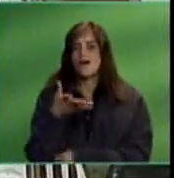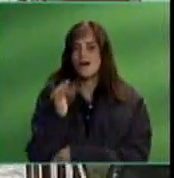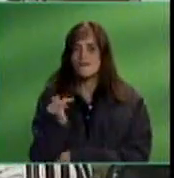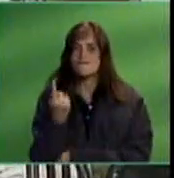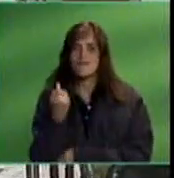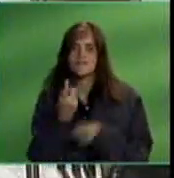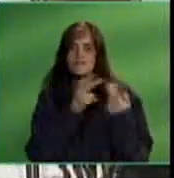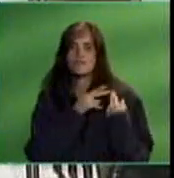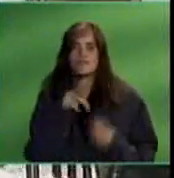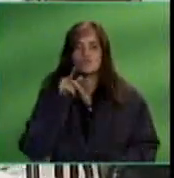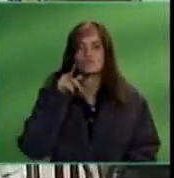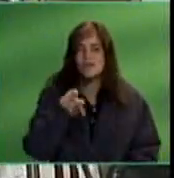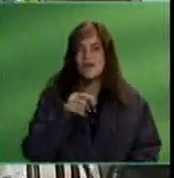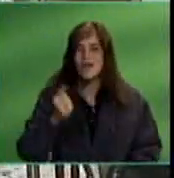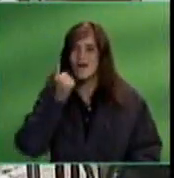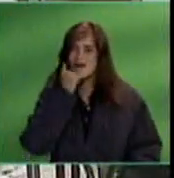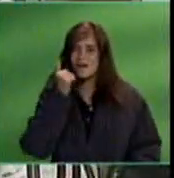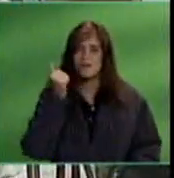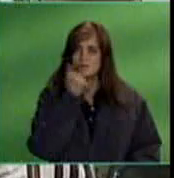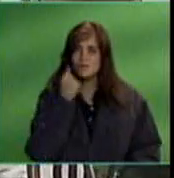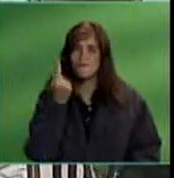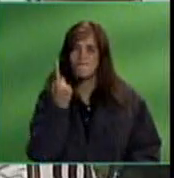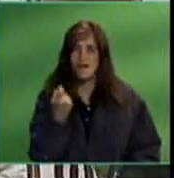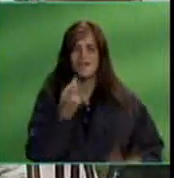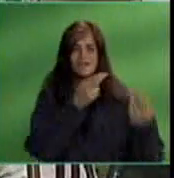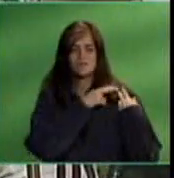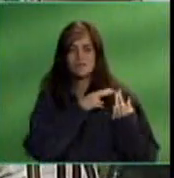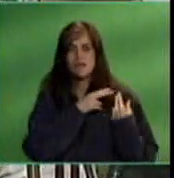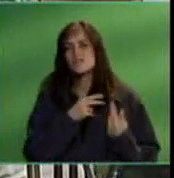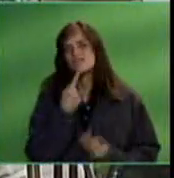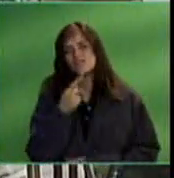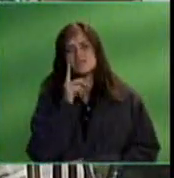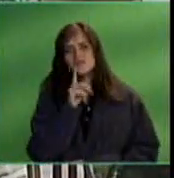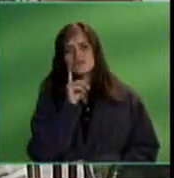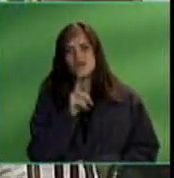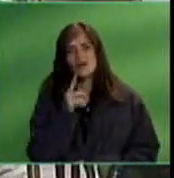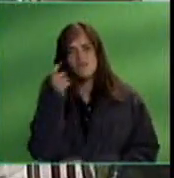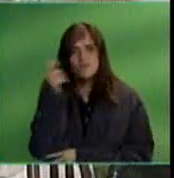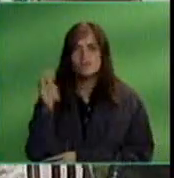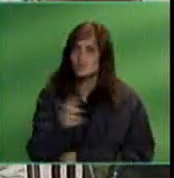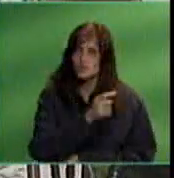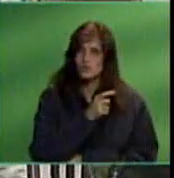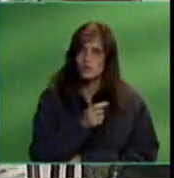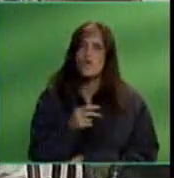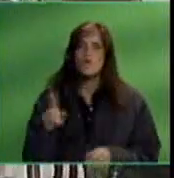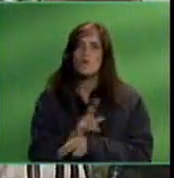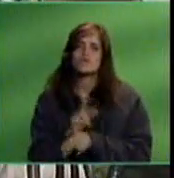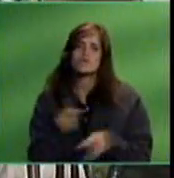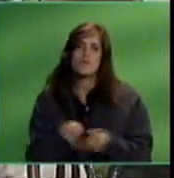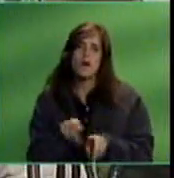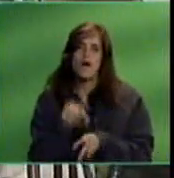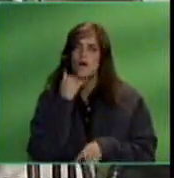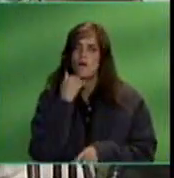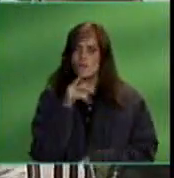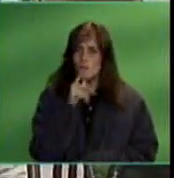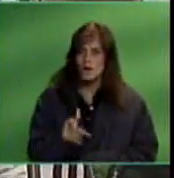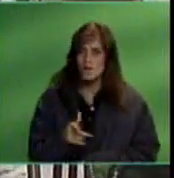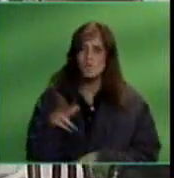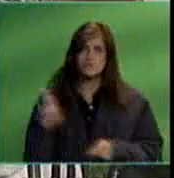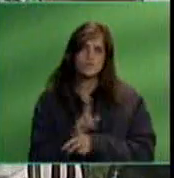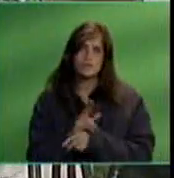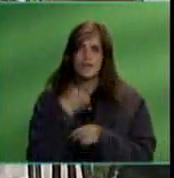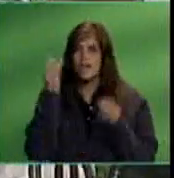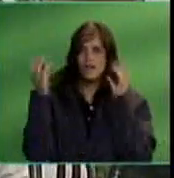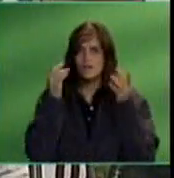irresponsable usted es un abusador un irresponsable que le miente a su población que la USA como Carne de cañón que utiliza